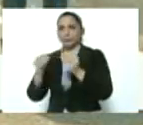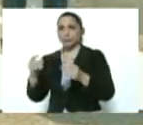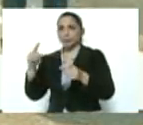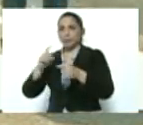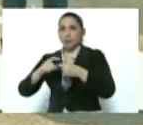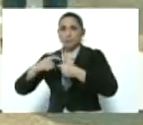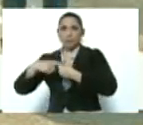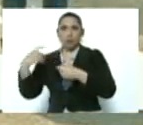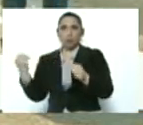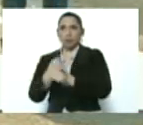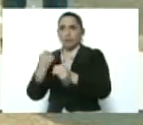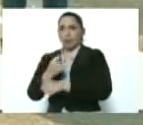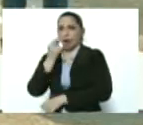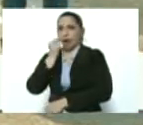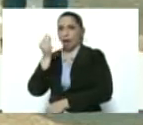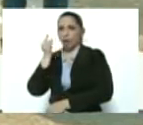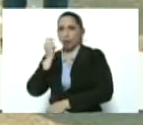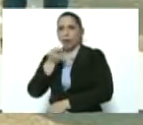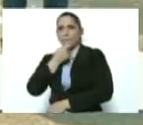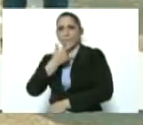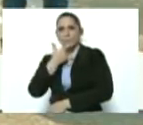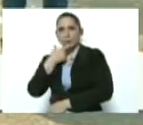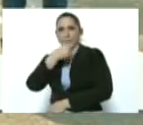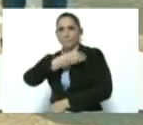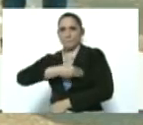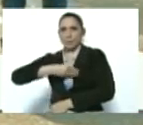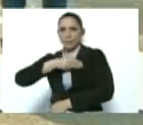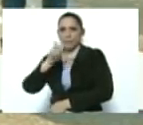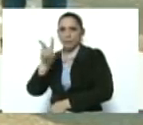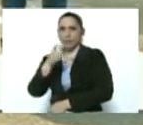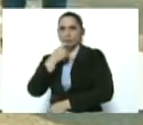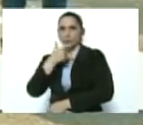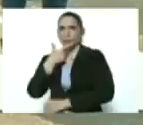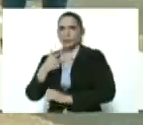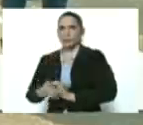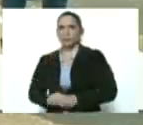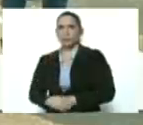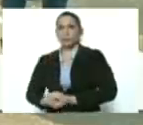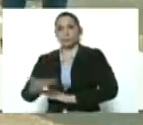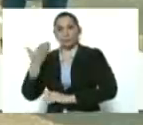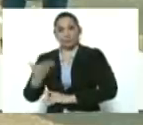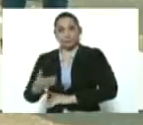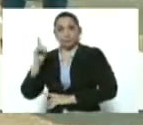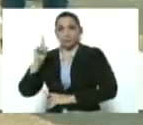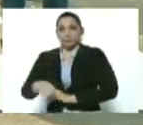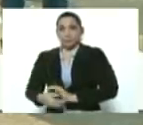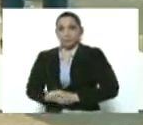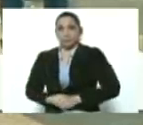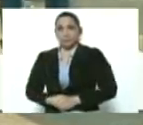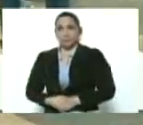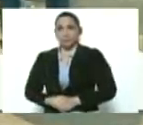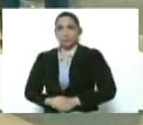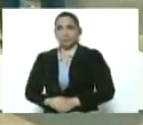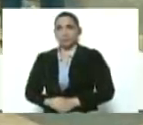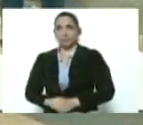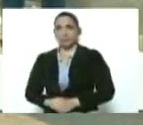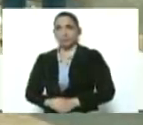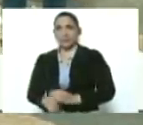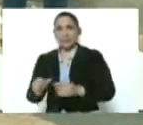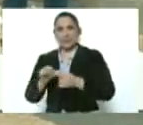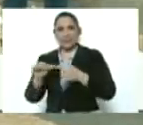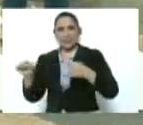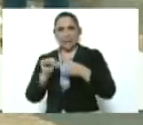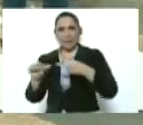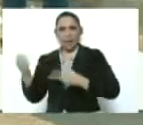trabajadores y las trabajadoras de esta hermosísima misión venezuela bella importante destacar presidente que en semanas anteriores